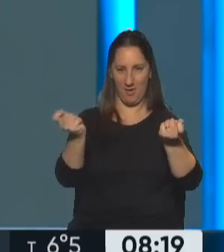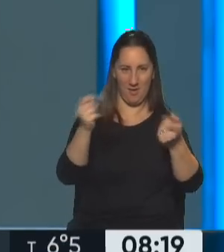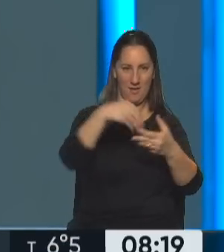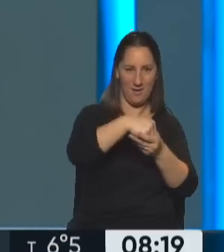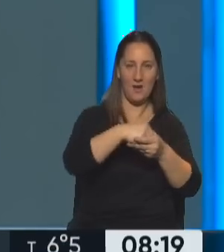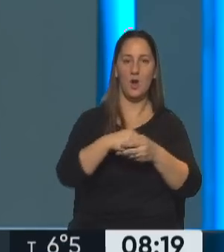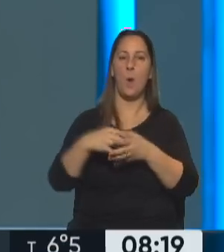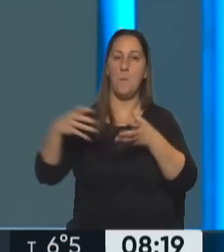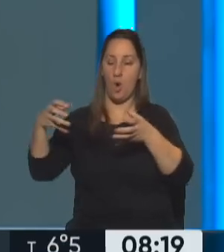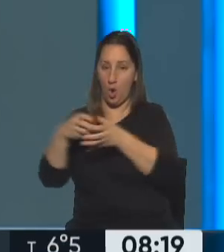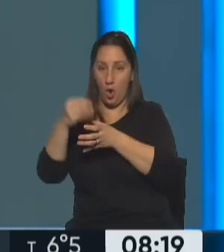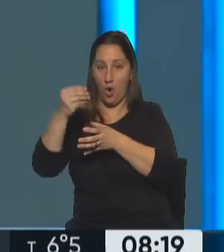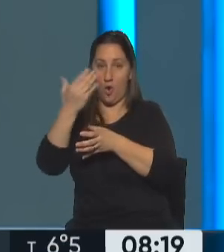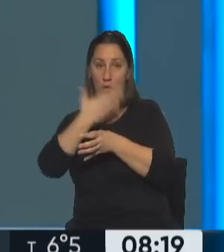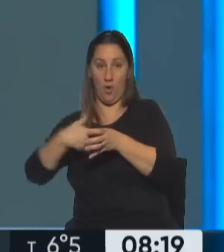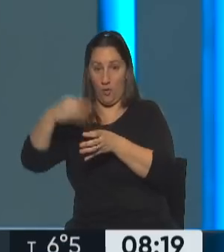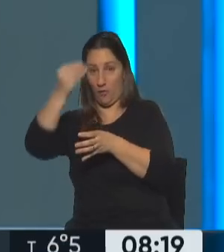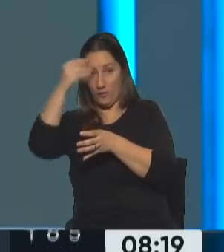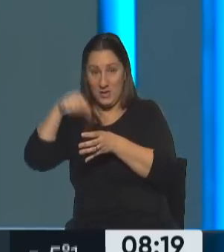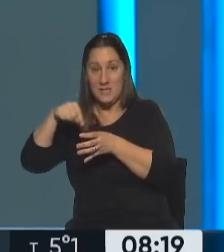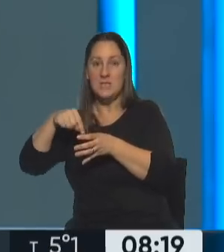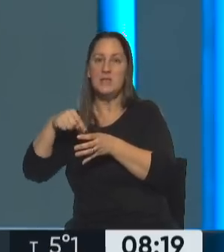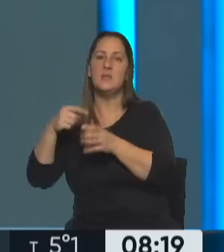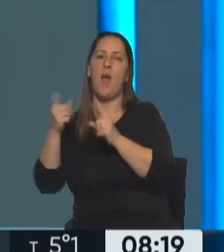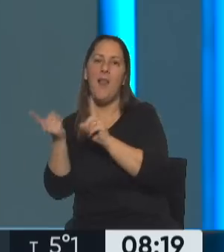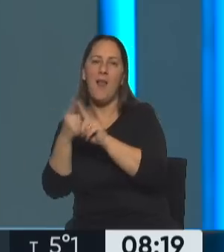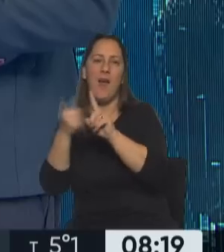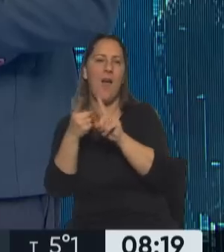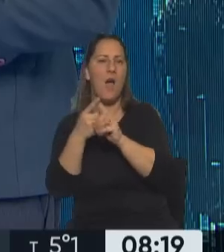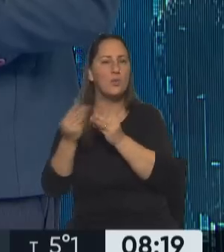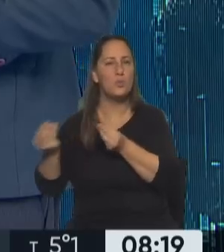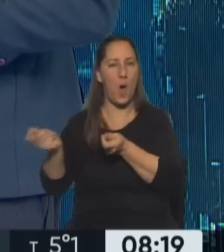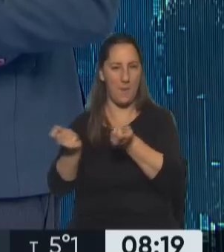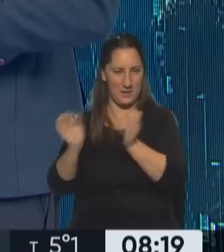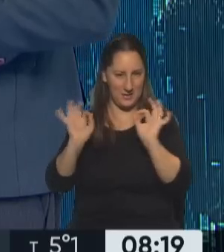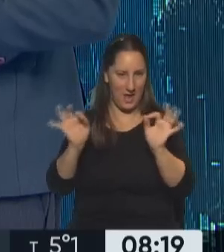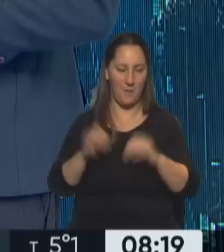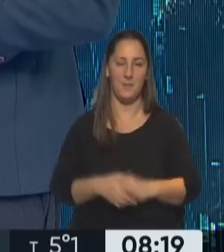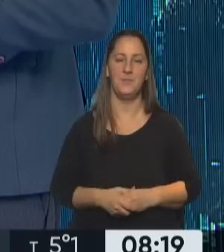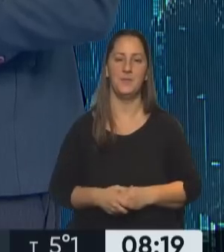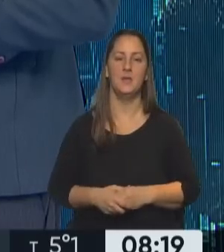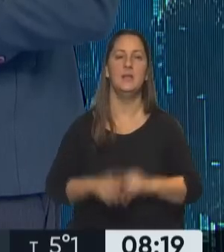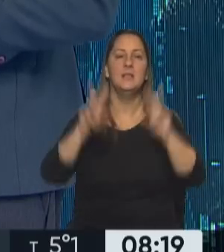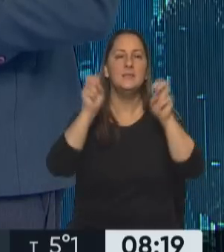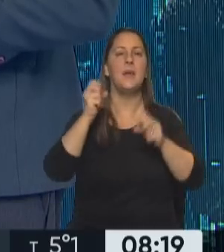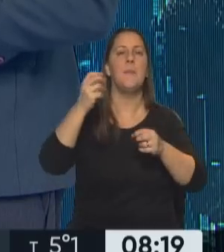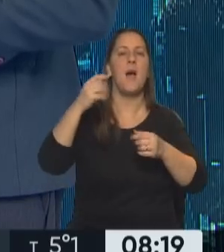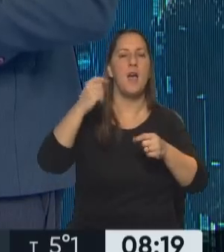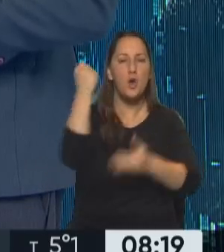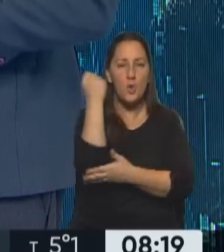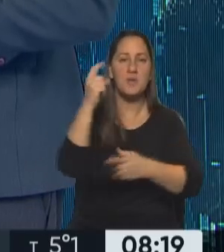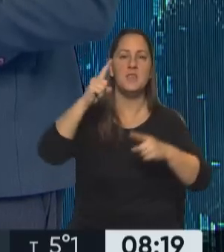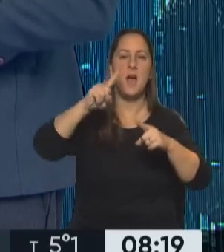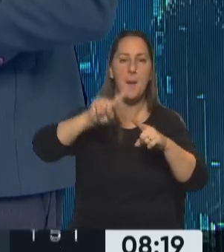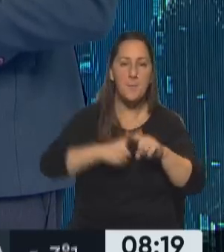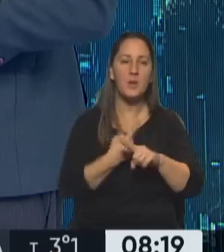de la coalición oficialista sin romper con ninguna de las patas del Frente de Todos. Ya mismo seguimos analizando todo el tema a nivel económico, a nivel político, pero antes vamos a